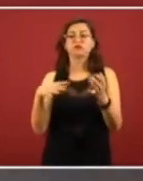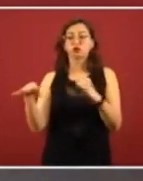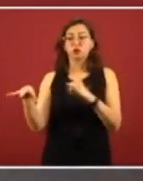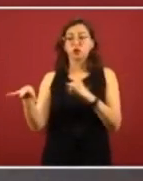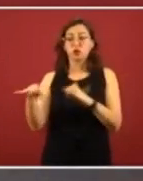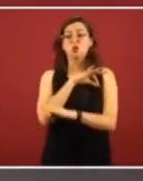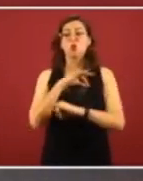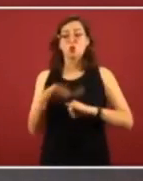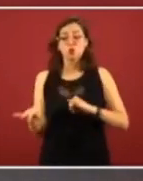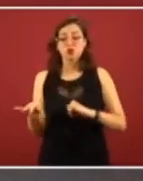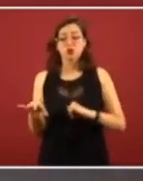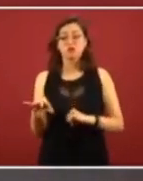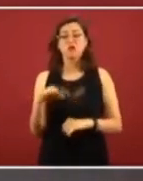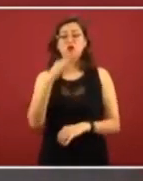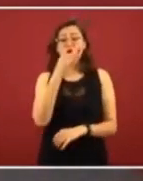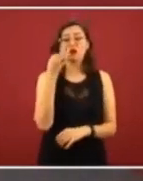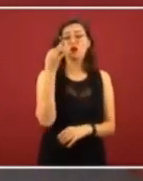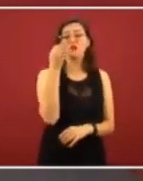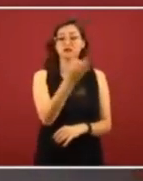hablé de